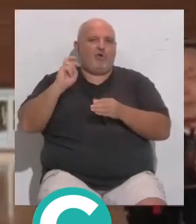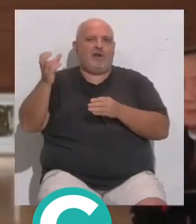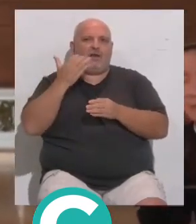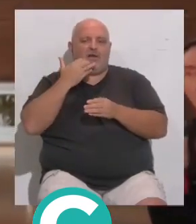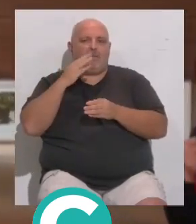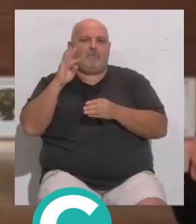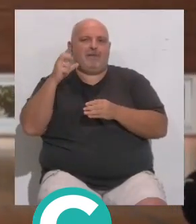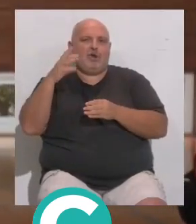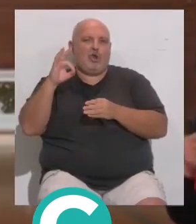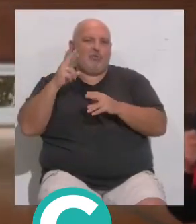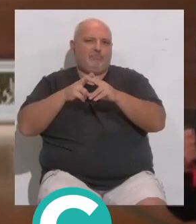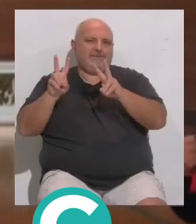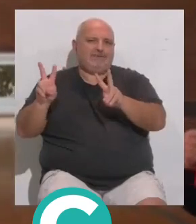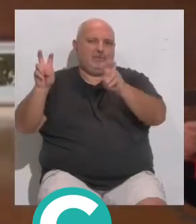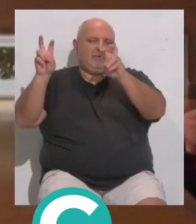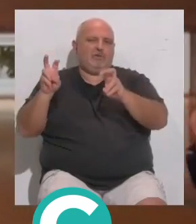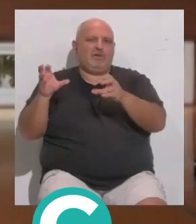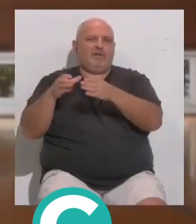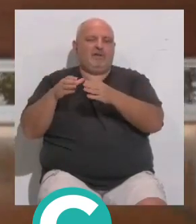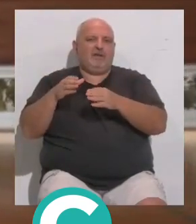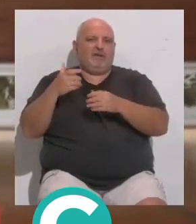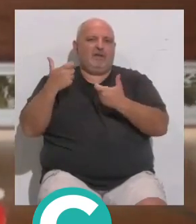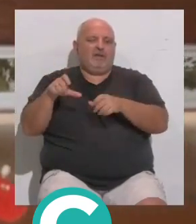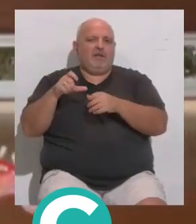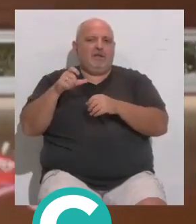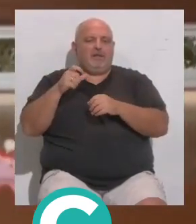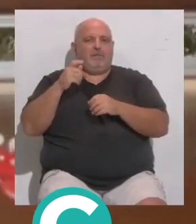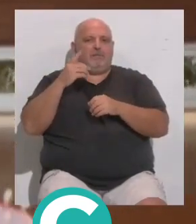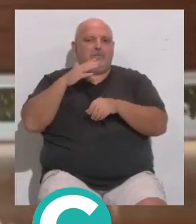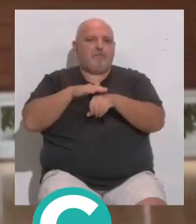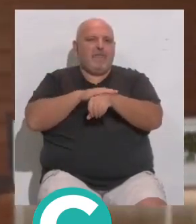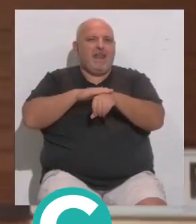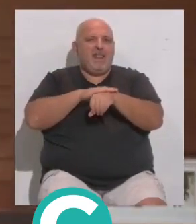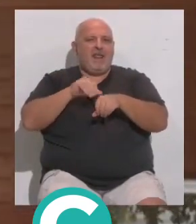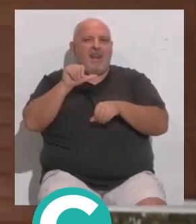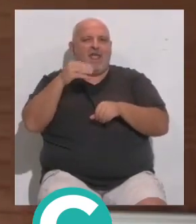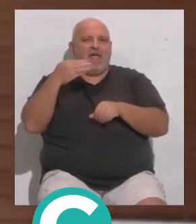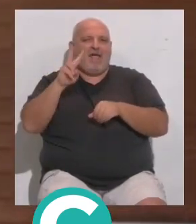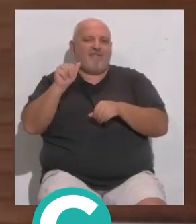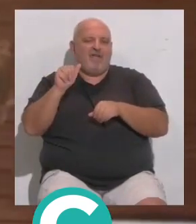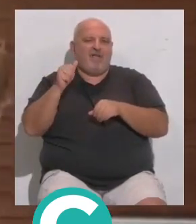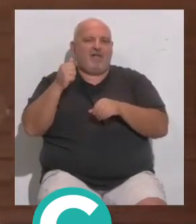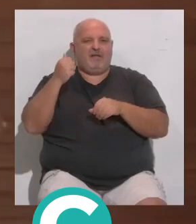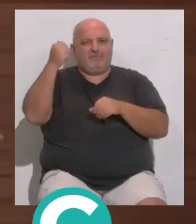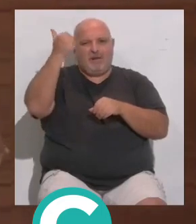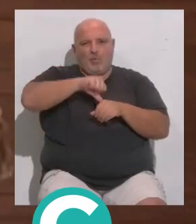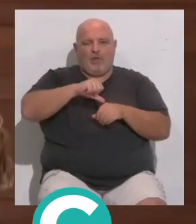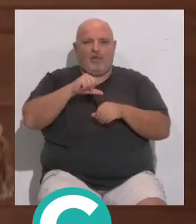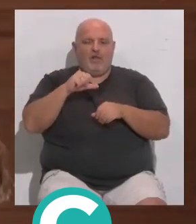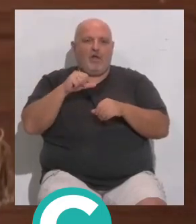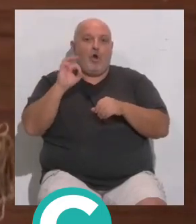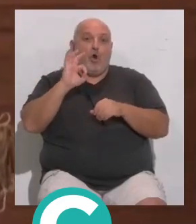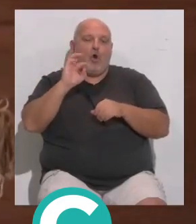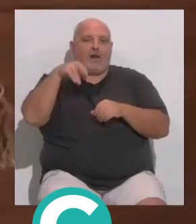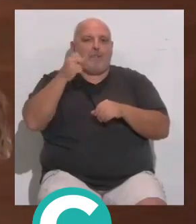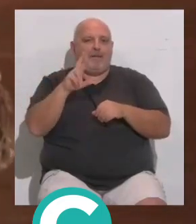es Petróleo, un trabajo de la compañía porteña Piel de Lava, que rompe los estereotipos de la masculinidad, o Ramper,